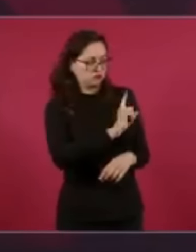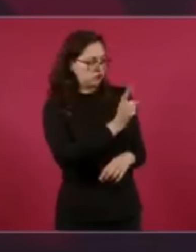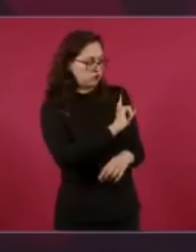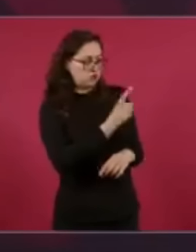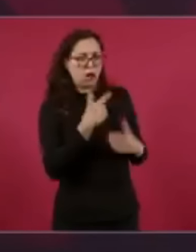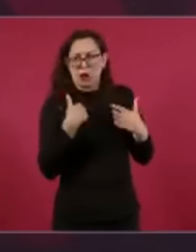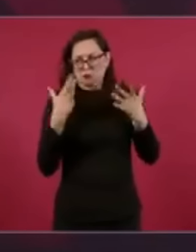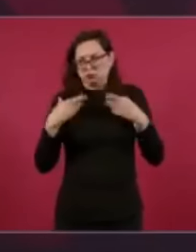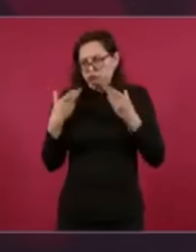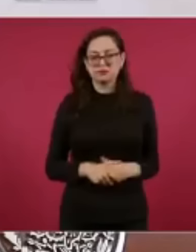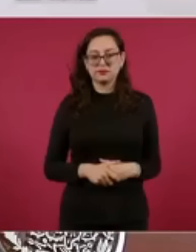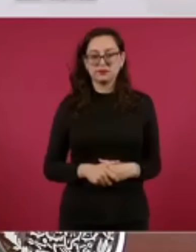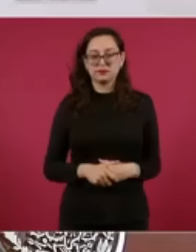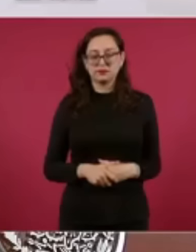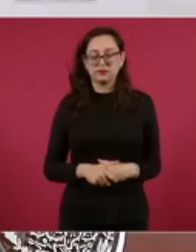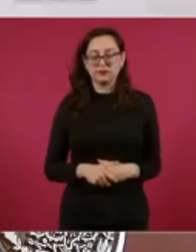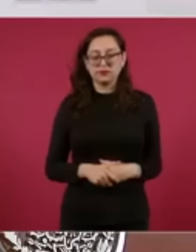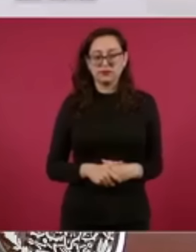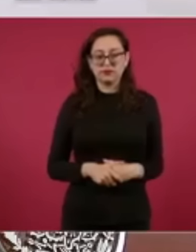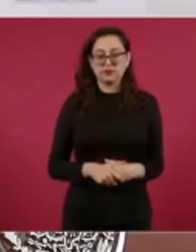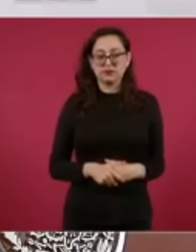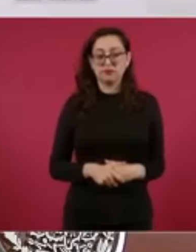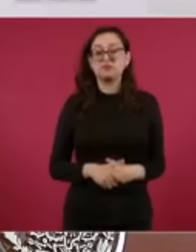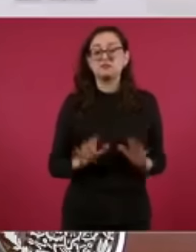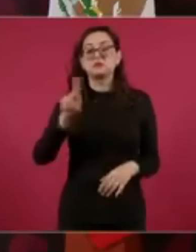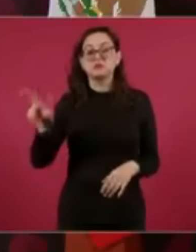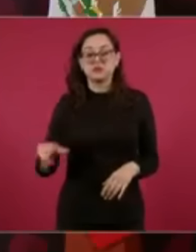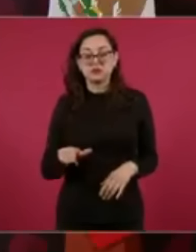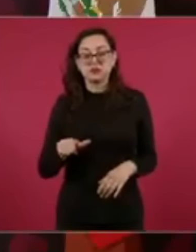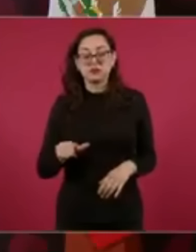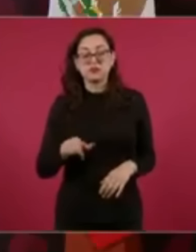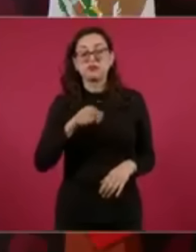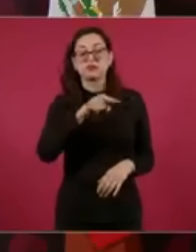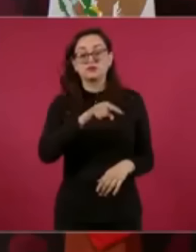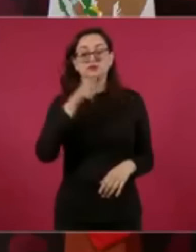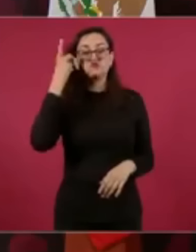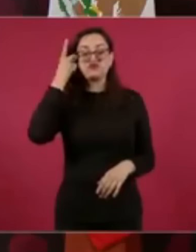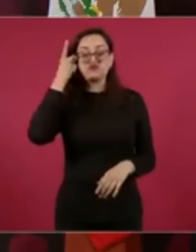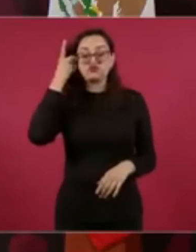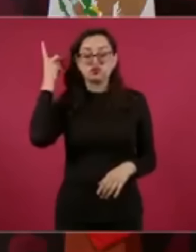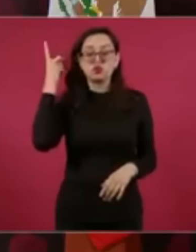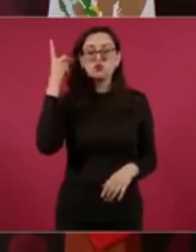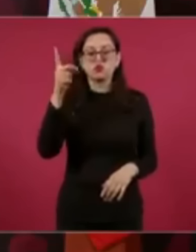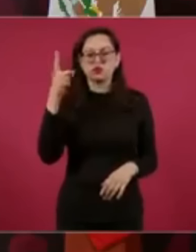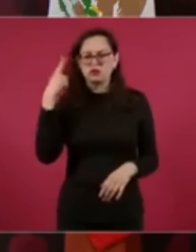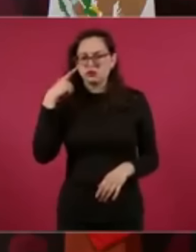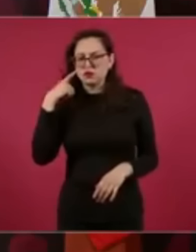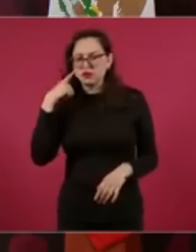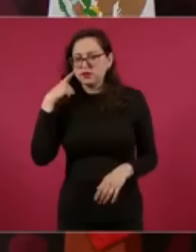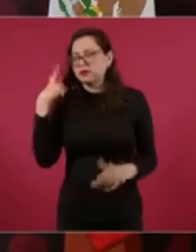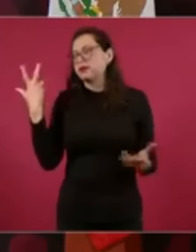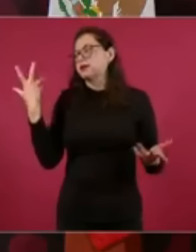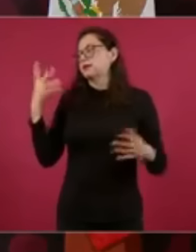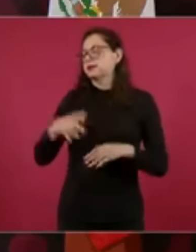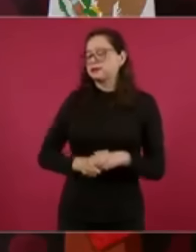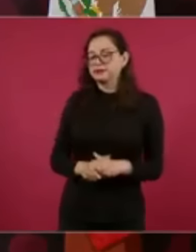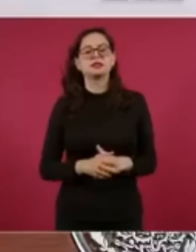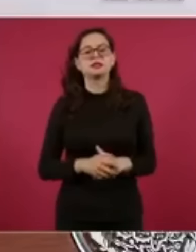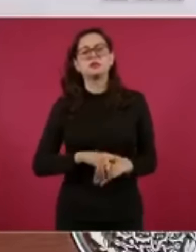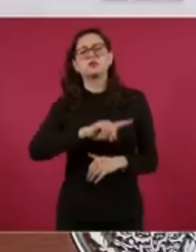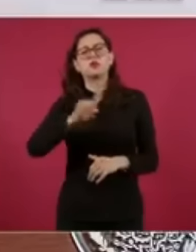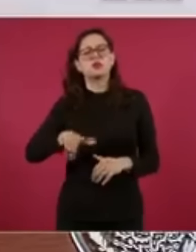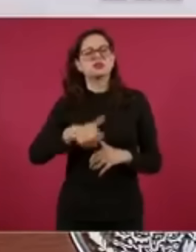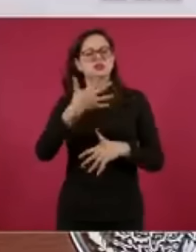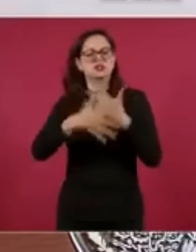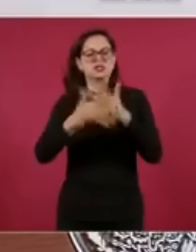que me lo estaba yo robando. Y se enteró el dueño. Entonces regresé como a los 15 días, porque me quedaba cerca de la casa,